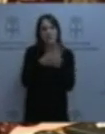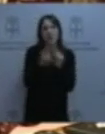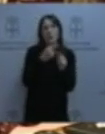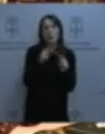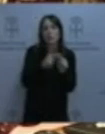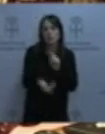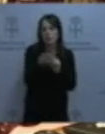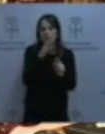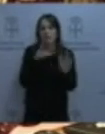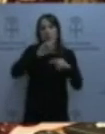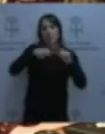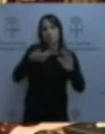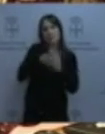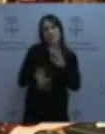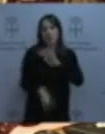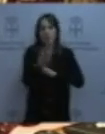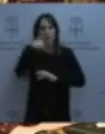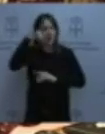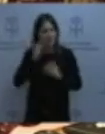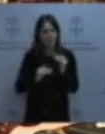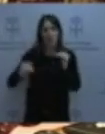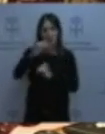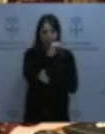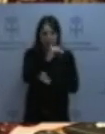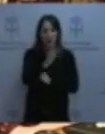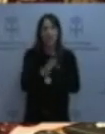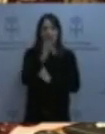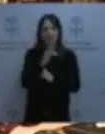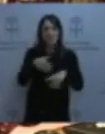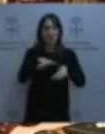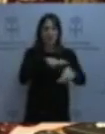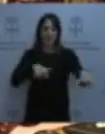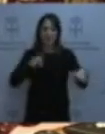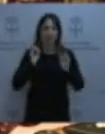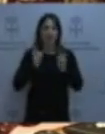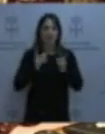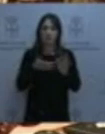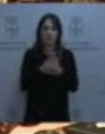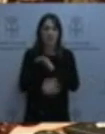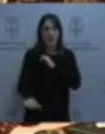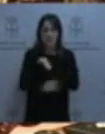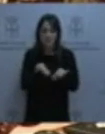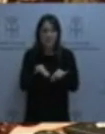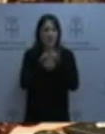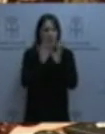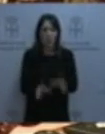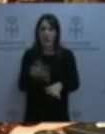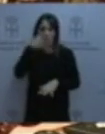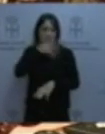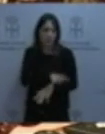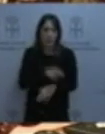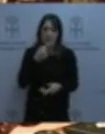en alto riesgo y que muchas veces, o la amplia mayoría de veces, supuso una estafa, como han declarado diversas sentencias judiciales,